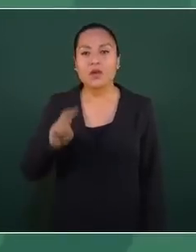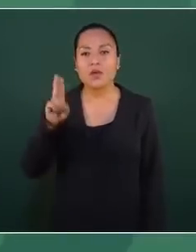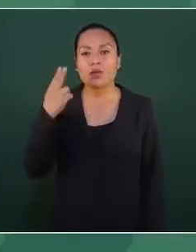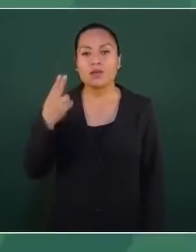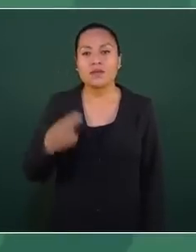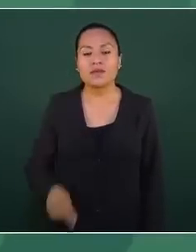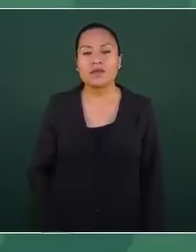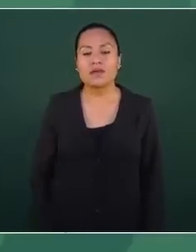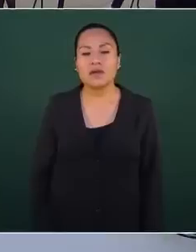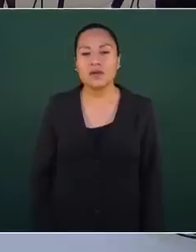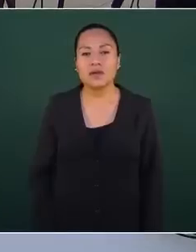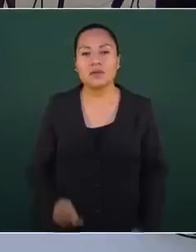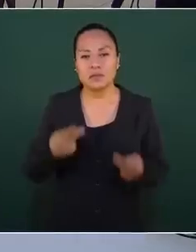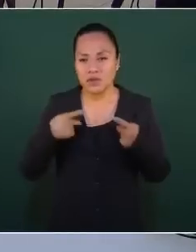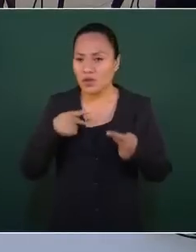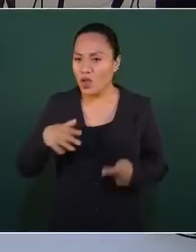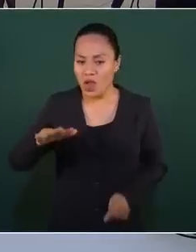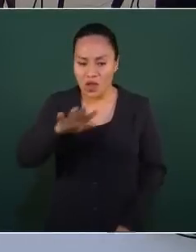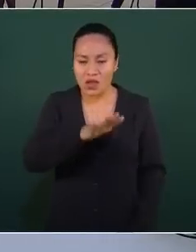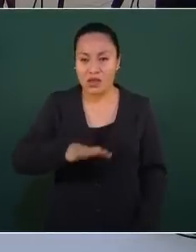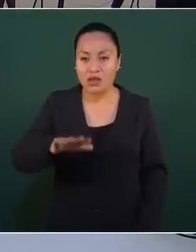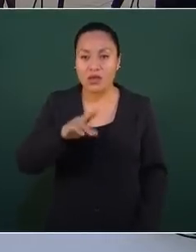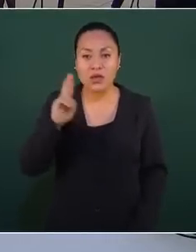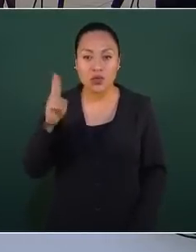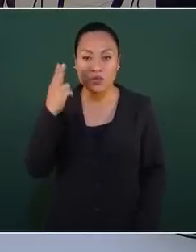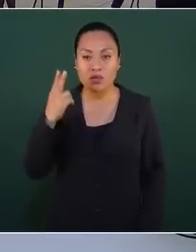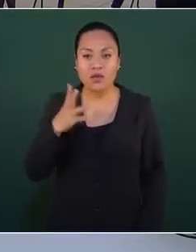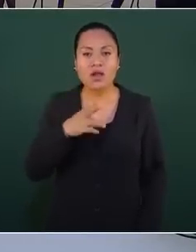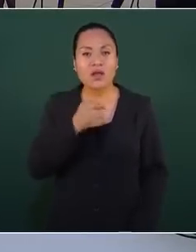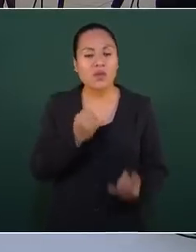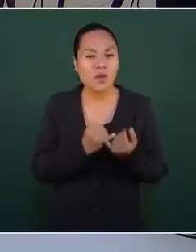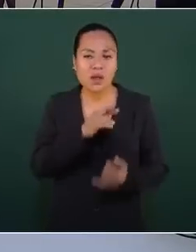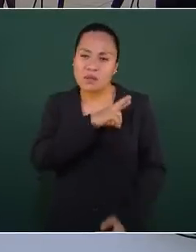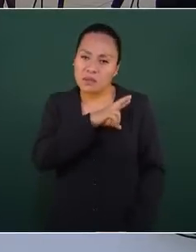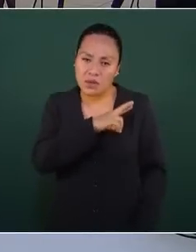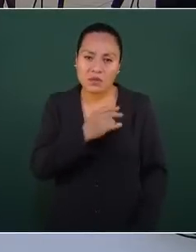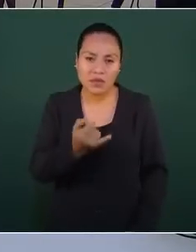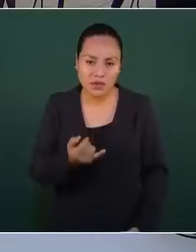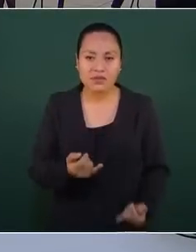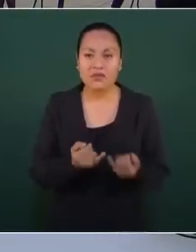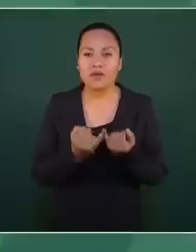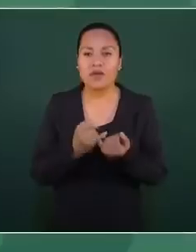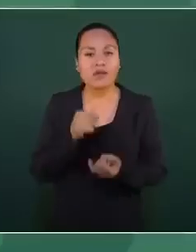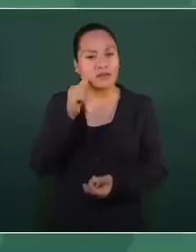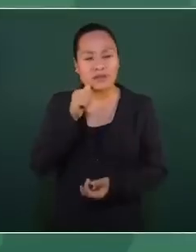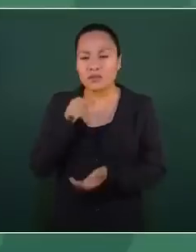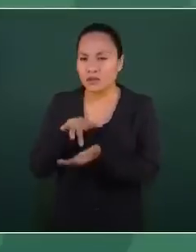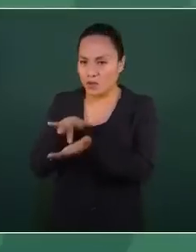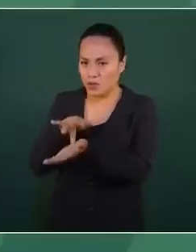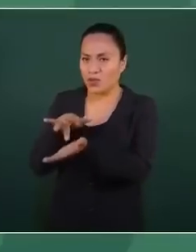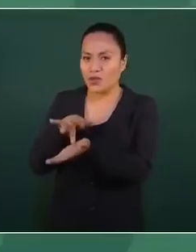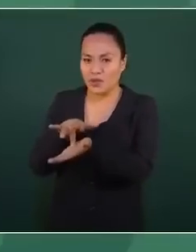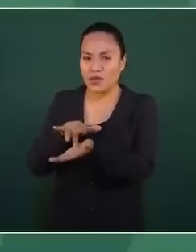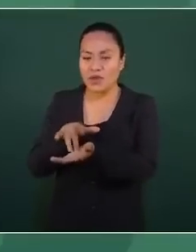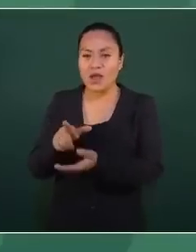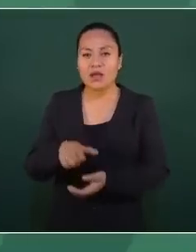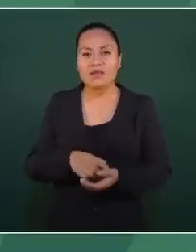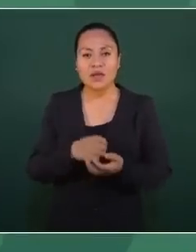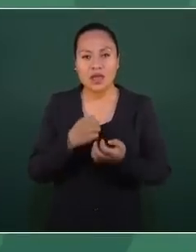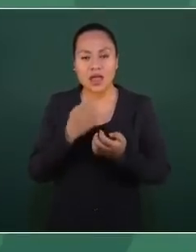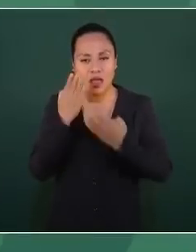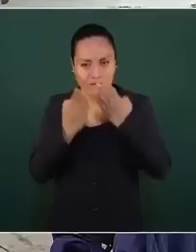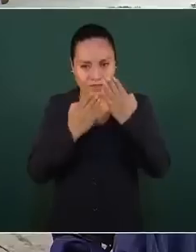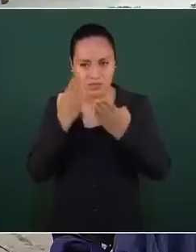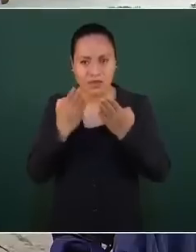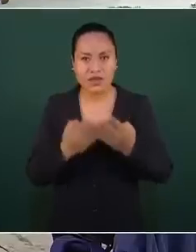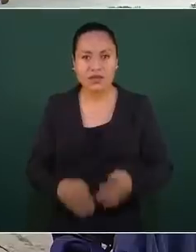universidad pública y las universidades privadas. Entonces, vamos a seguir apoyando la educación. Bueno, si les